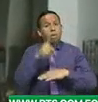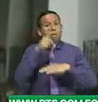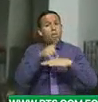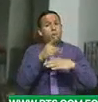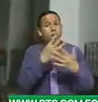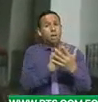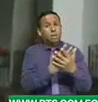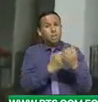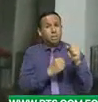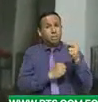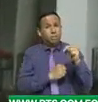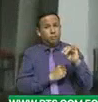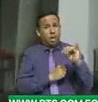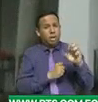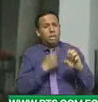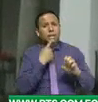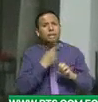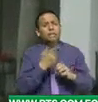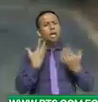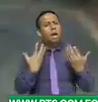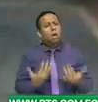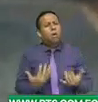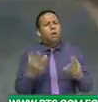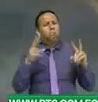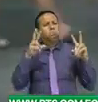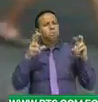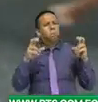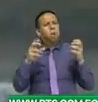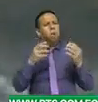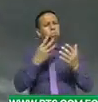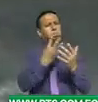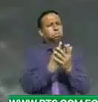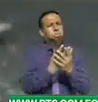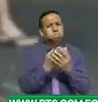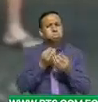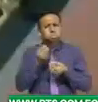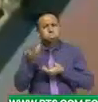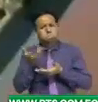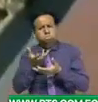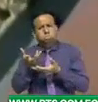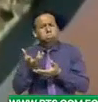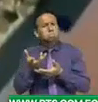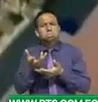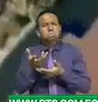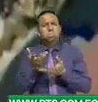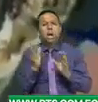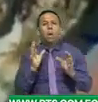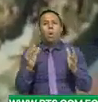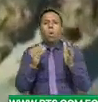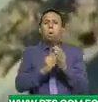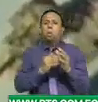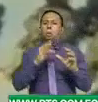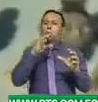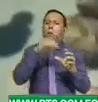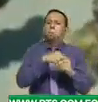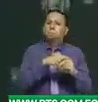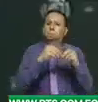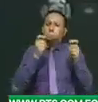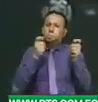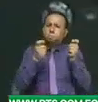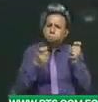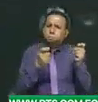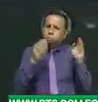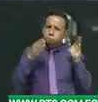esta ocasión no se abordó el tema penitenciario, aunque el estado de excepción en las cárceles se ha renovado por 30 días.